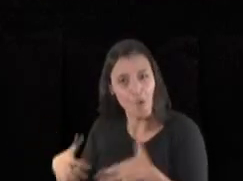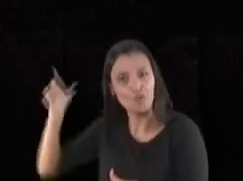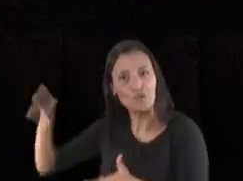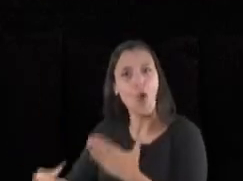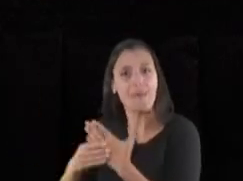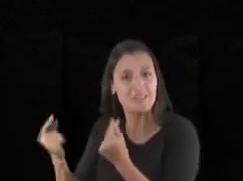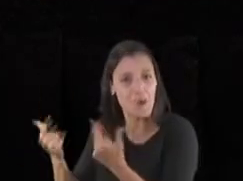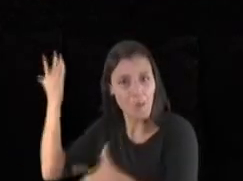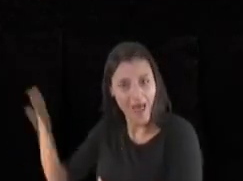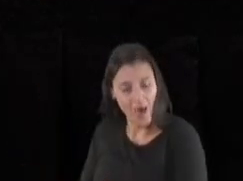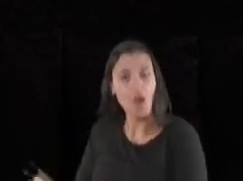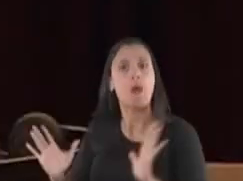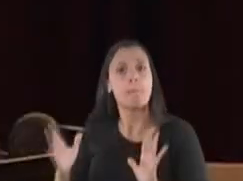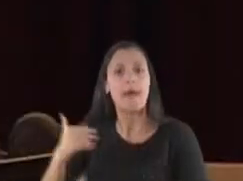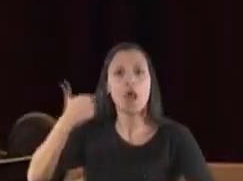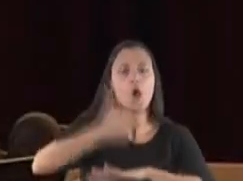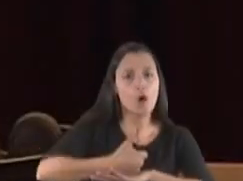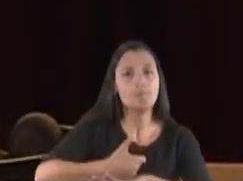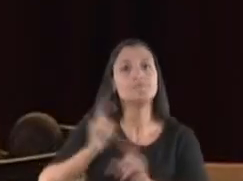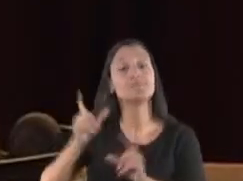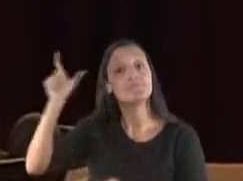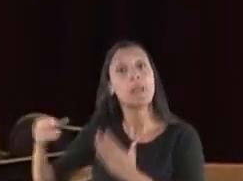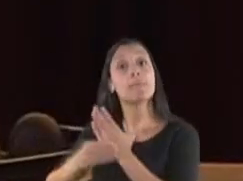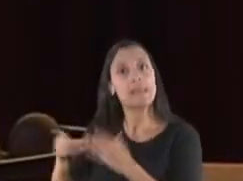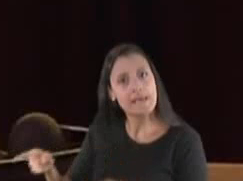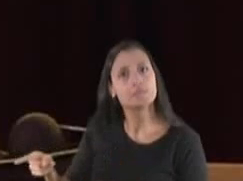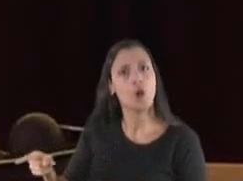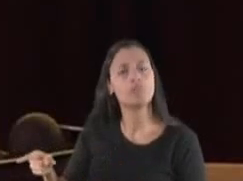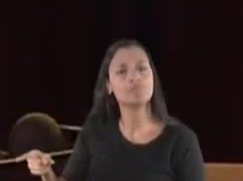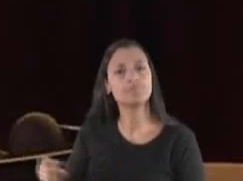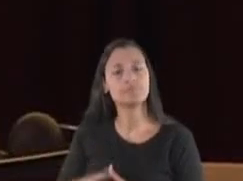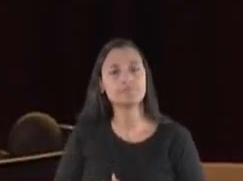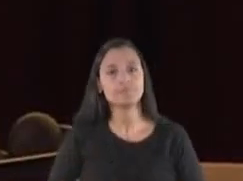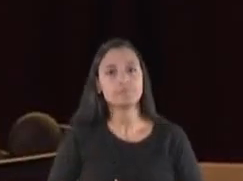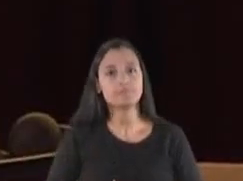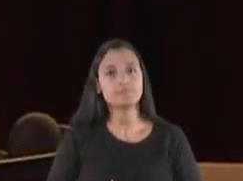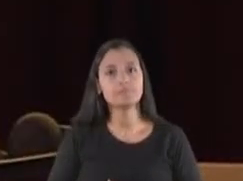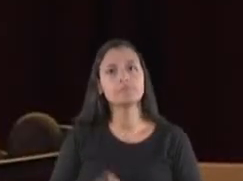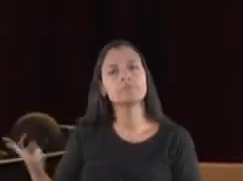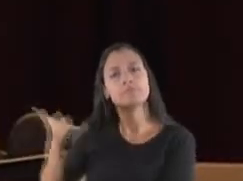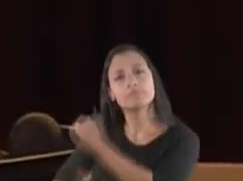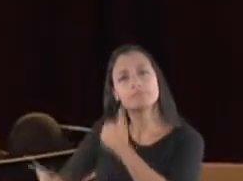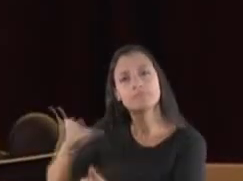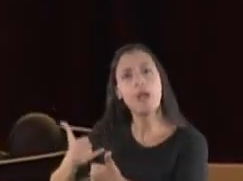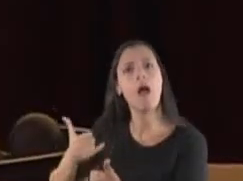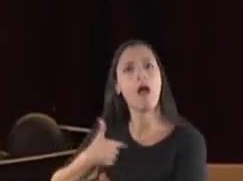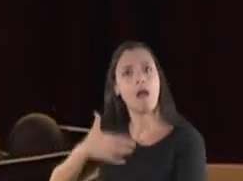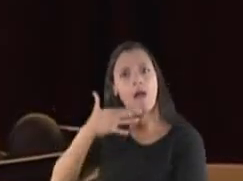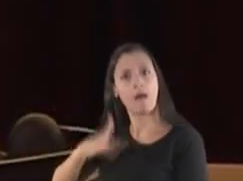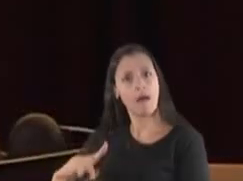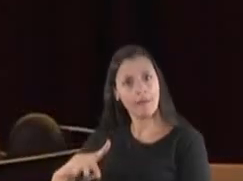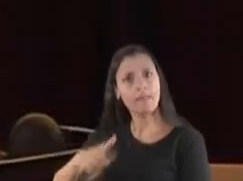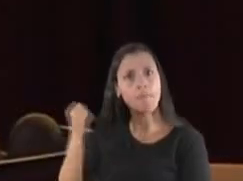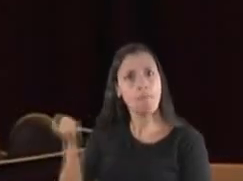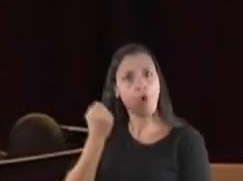tanto valoro, y que me dio cuenta de la importancia de este encuentro. Y